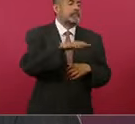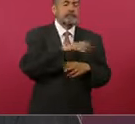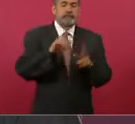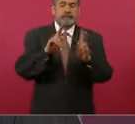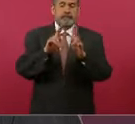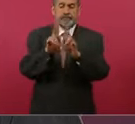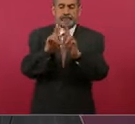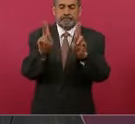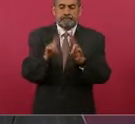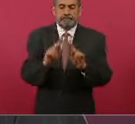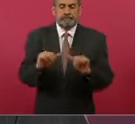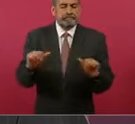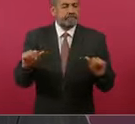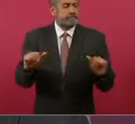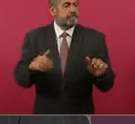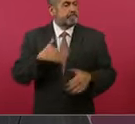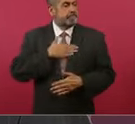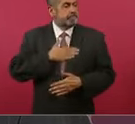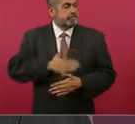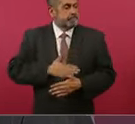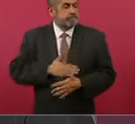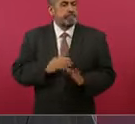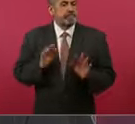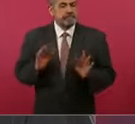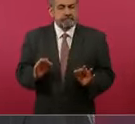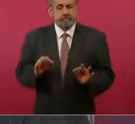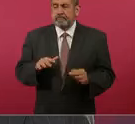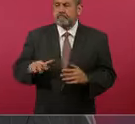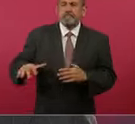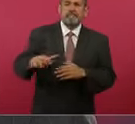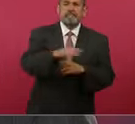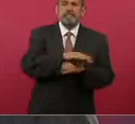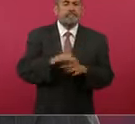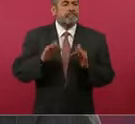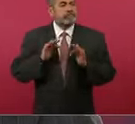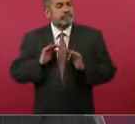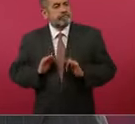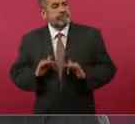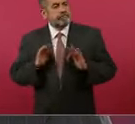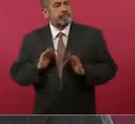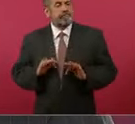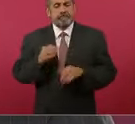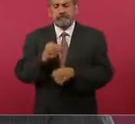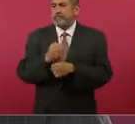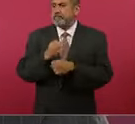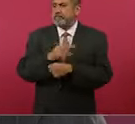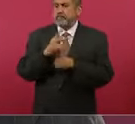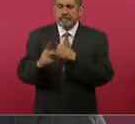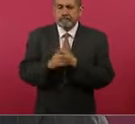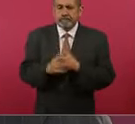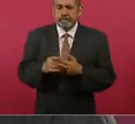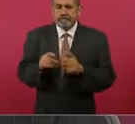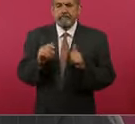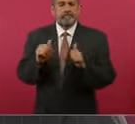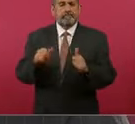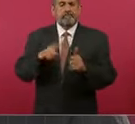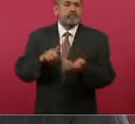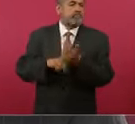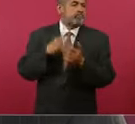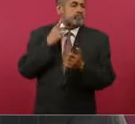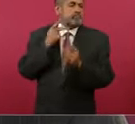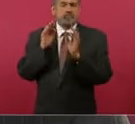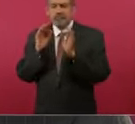con justicia y hay tranquilidad social en nuestro país, hay estabilidad política,